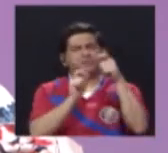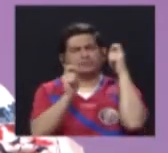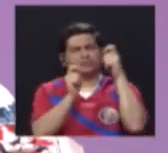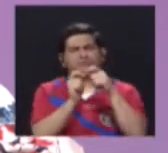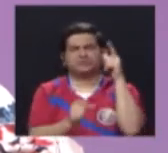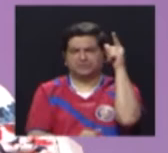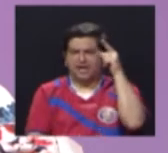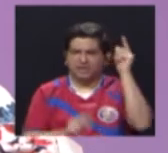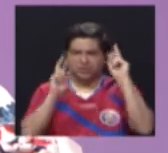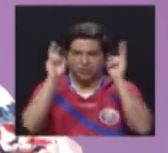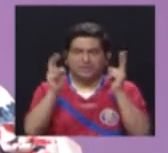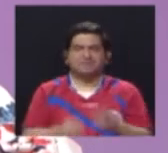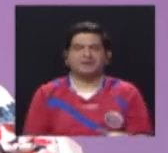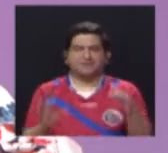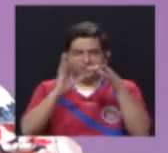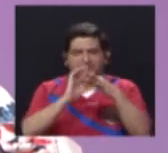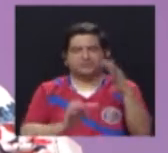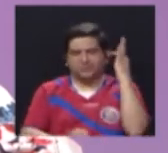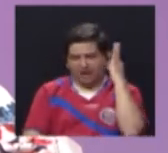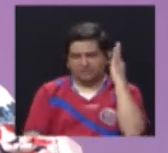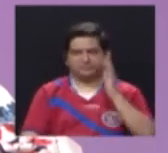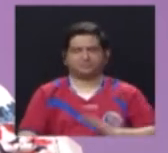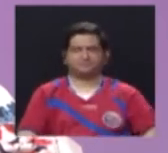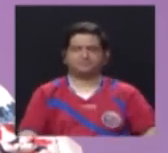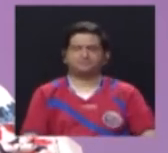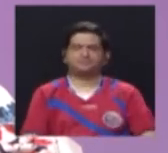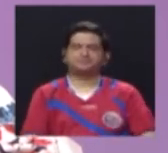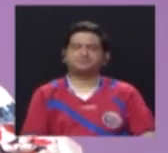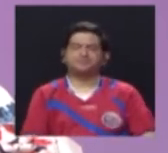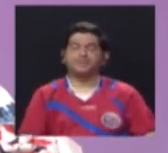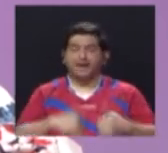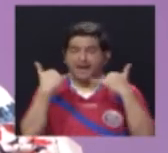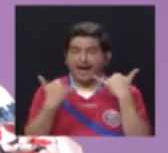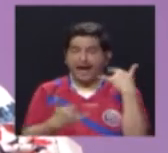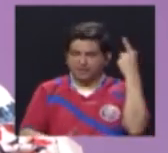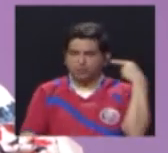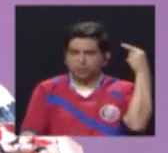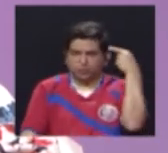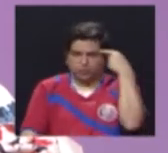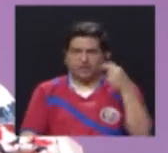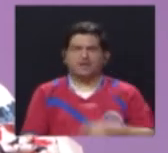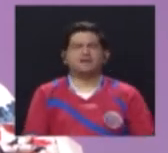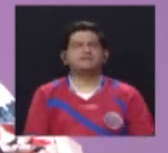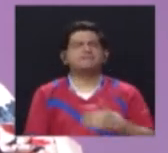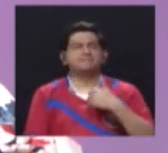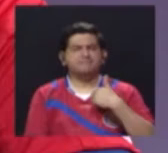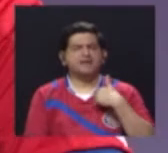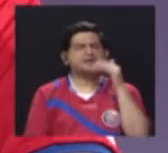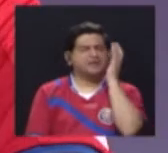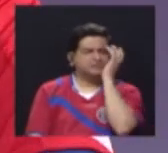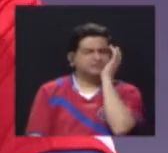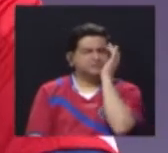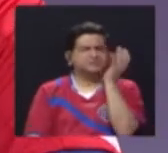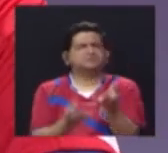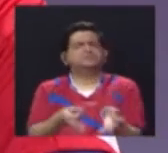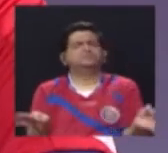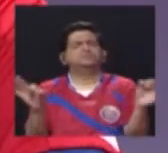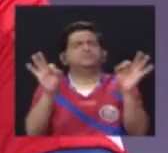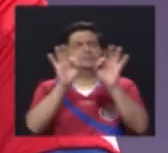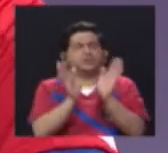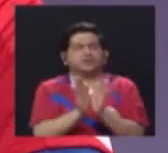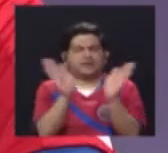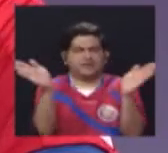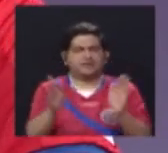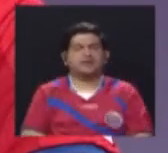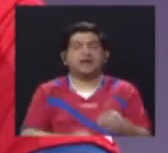obviamente de los temas de las mujeres el actual gobierno tenía preocupaciones importantes en general